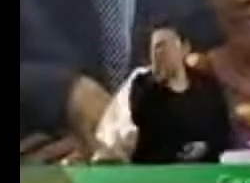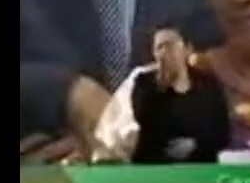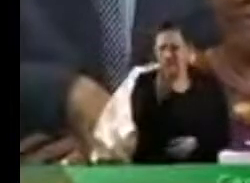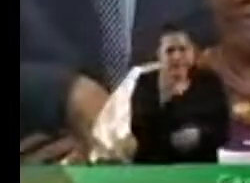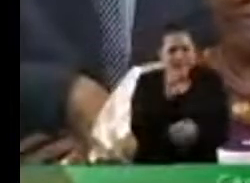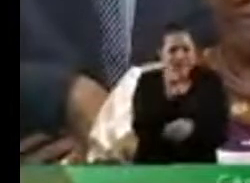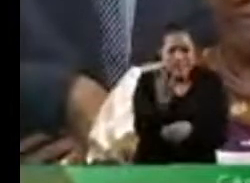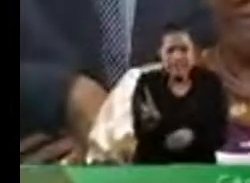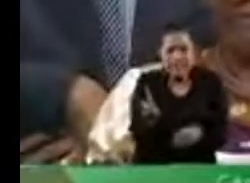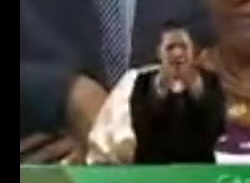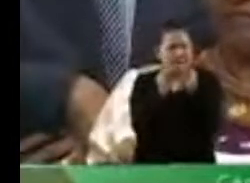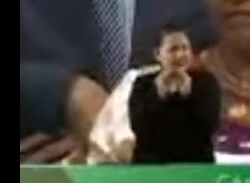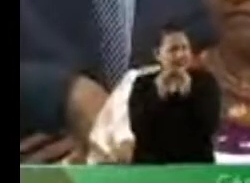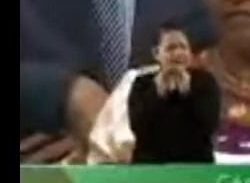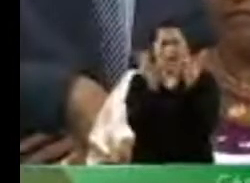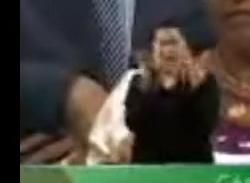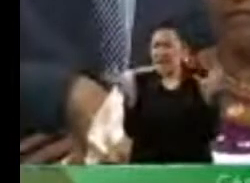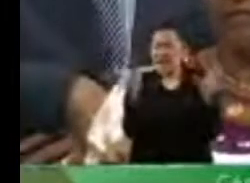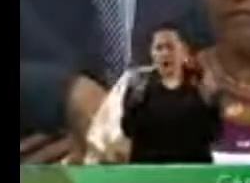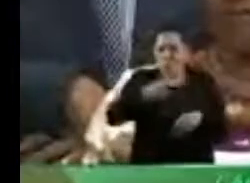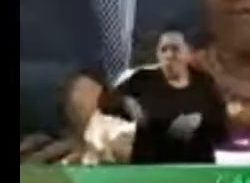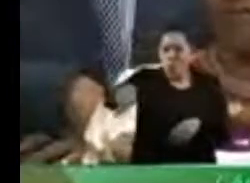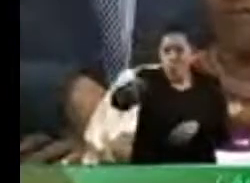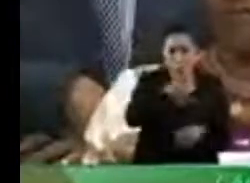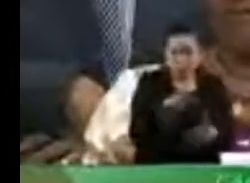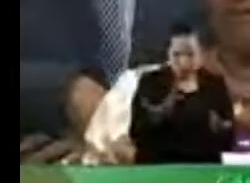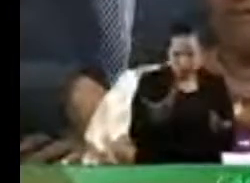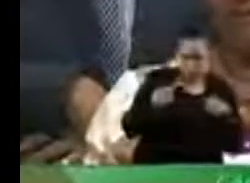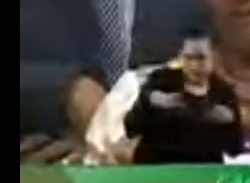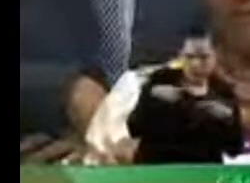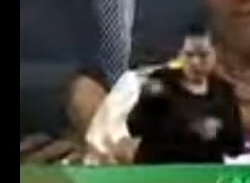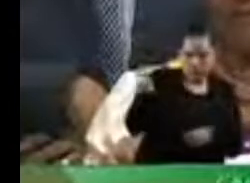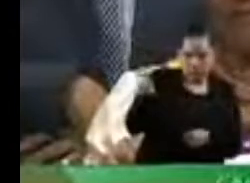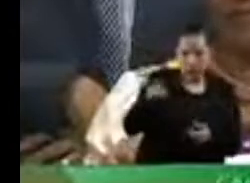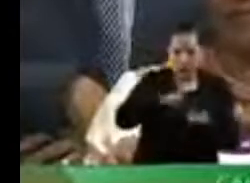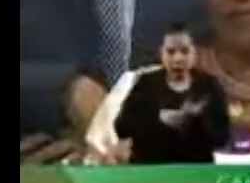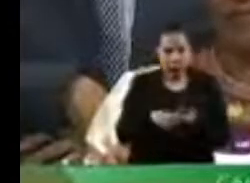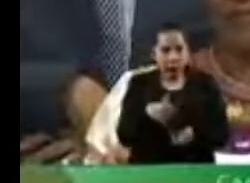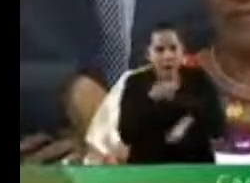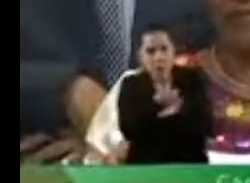sentar a un cabildero de Enel aquí,